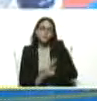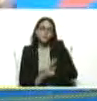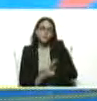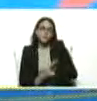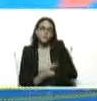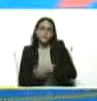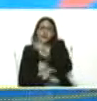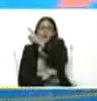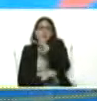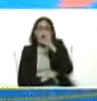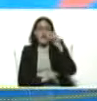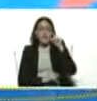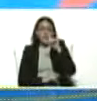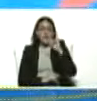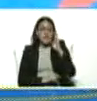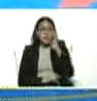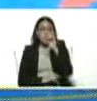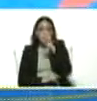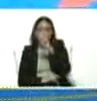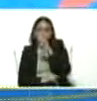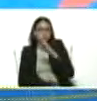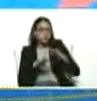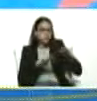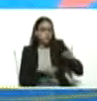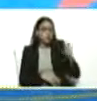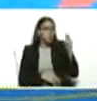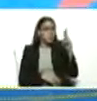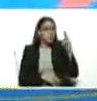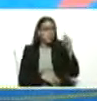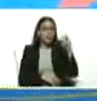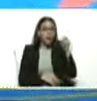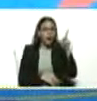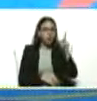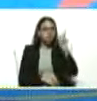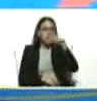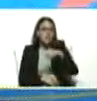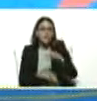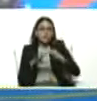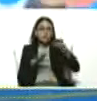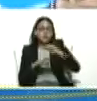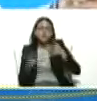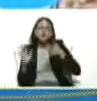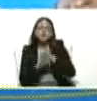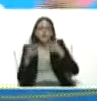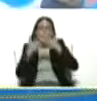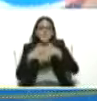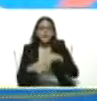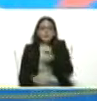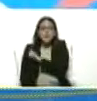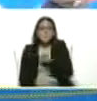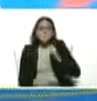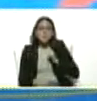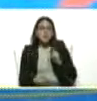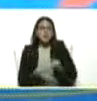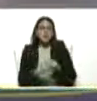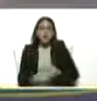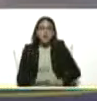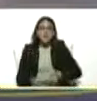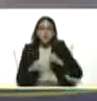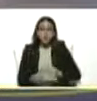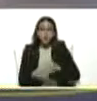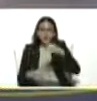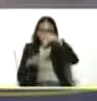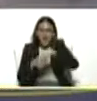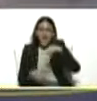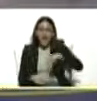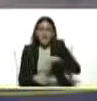el Tunal, y en Simón Plana, el Maizal. Una empresa privada poderosa en crecimiento y